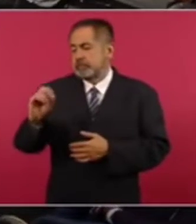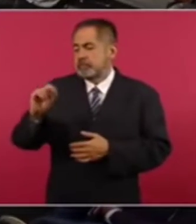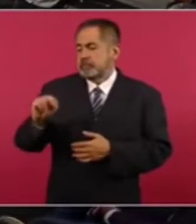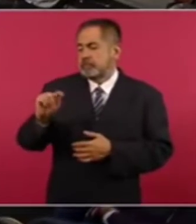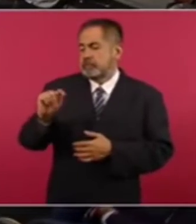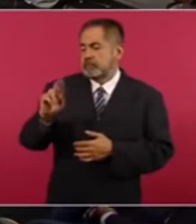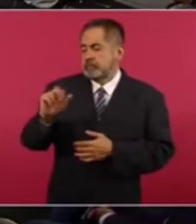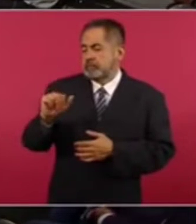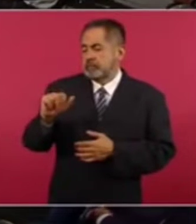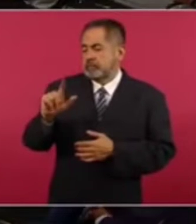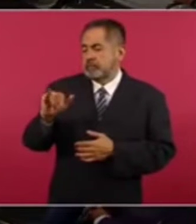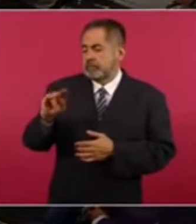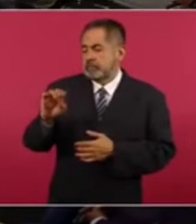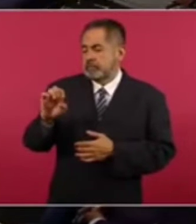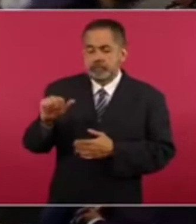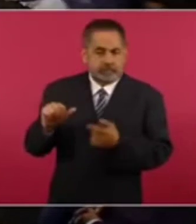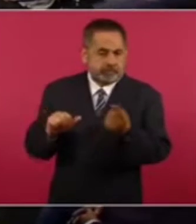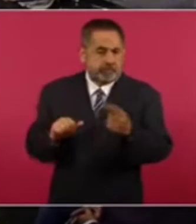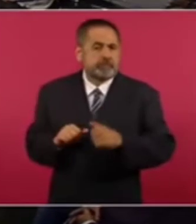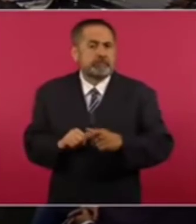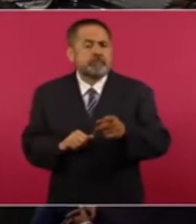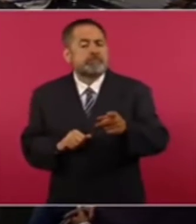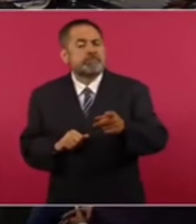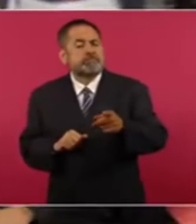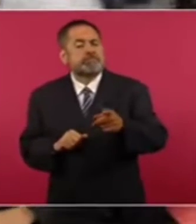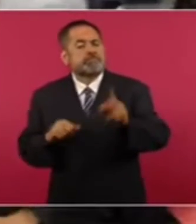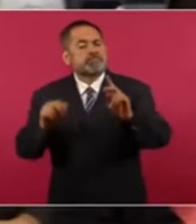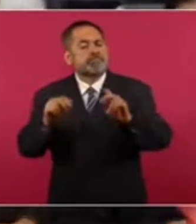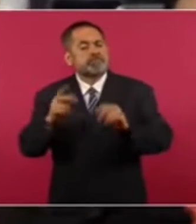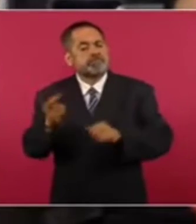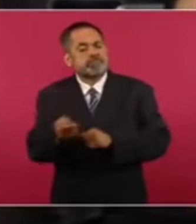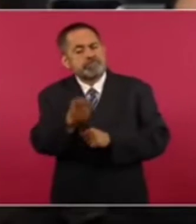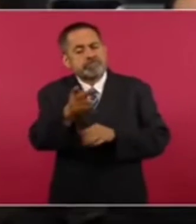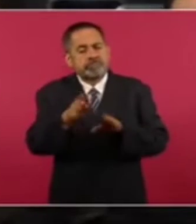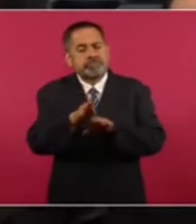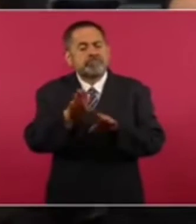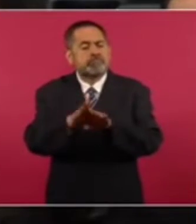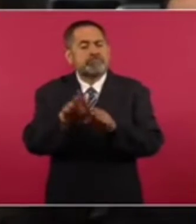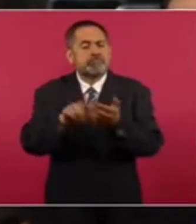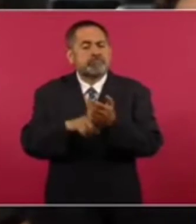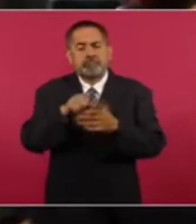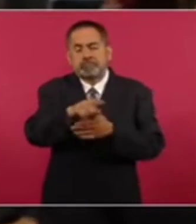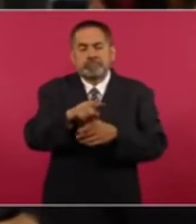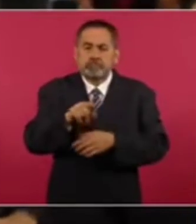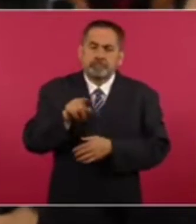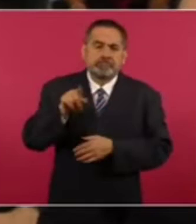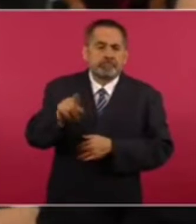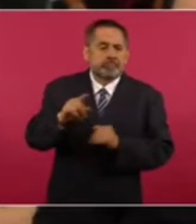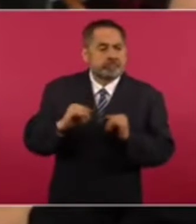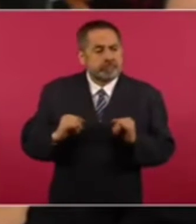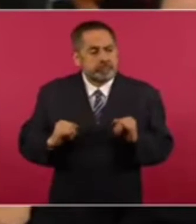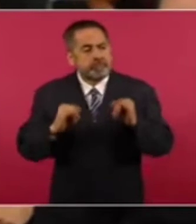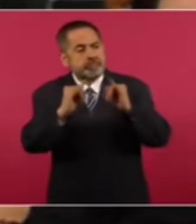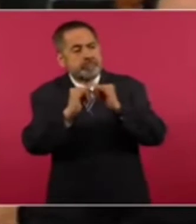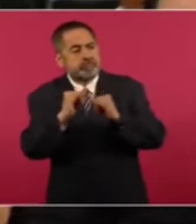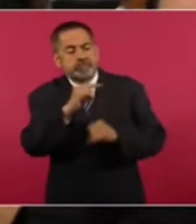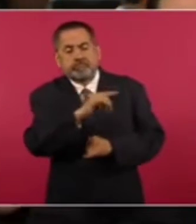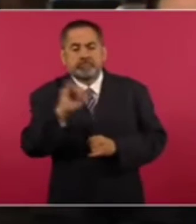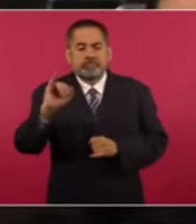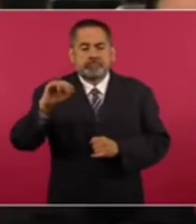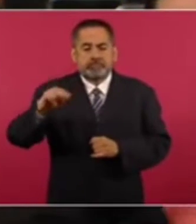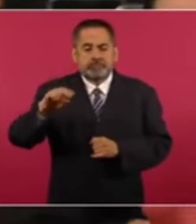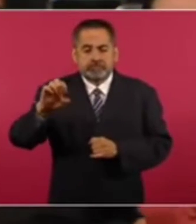está ahora vigente, que tiene que ver con estas acciones del Instituto Nacional Electoral y también